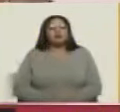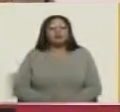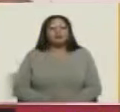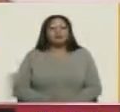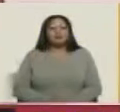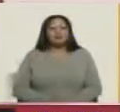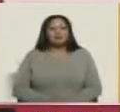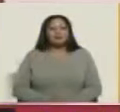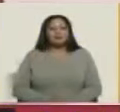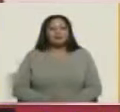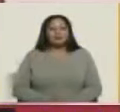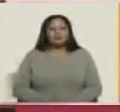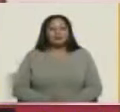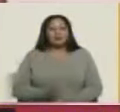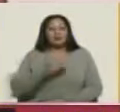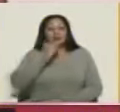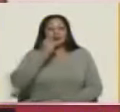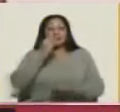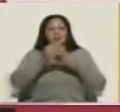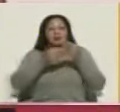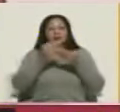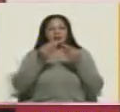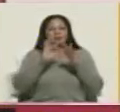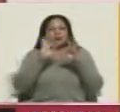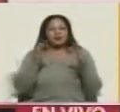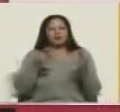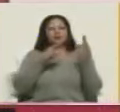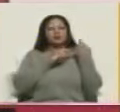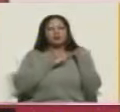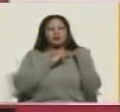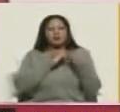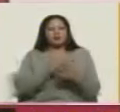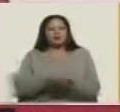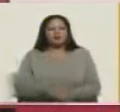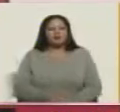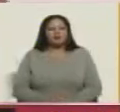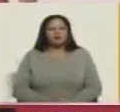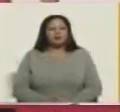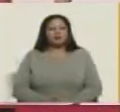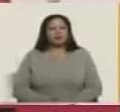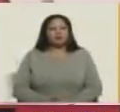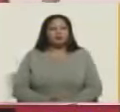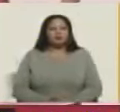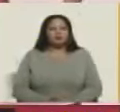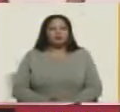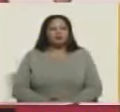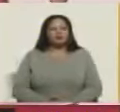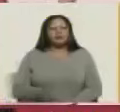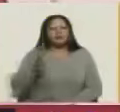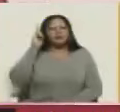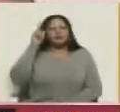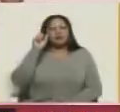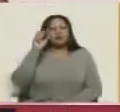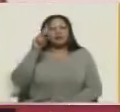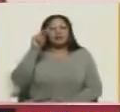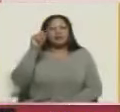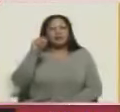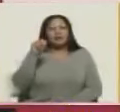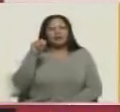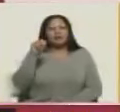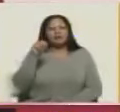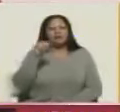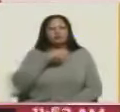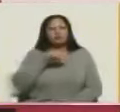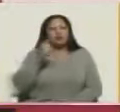Está cerca para ejercer su responsabilidad. Y al hermano el profesor Adán Chávez, ayer lo vimos